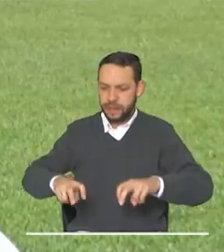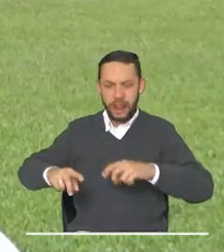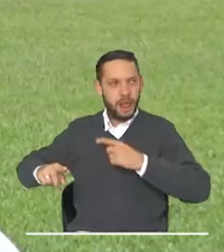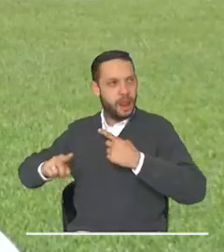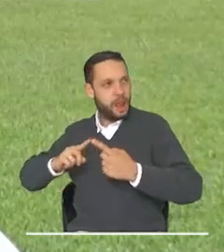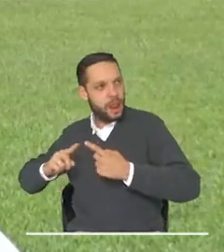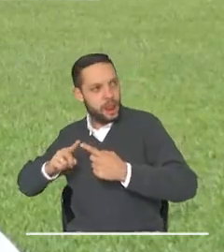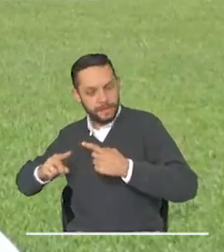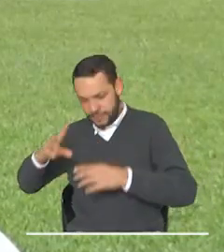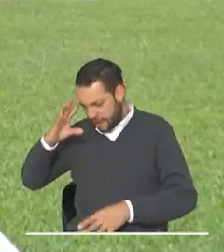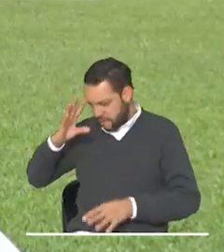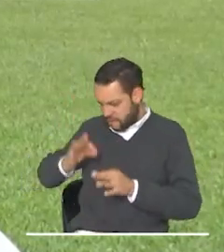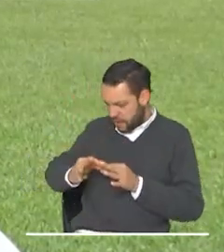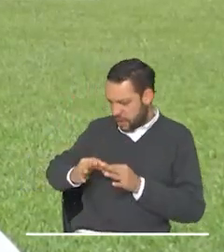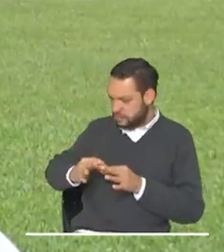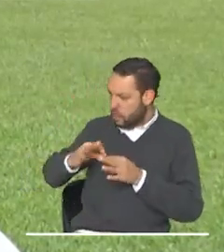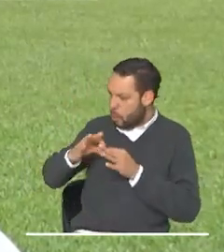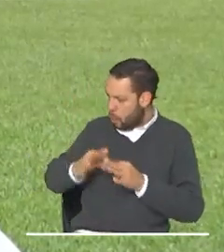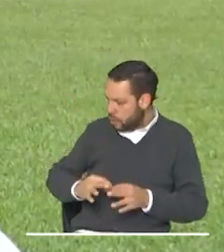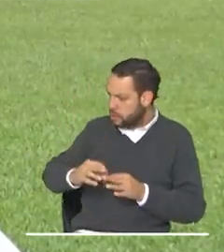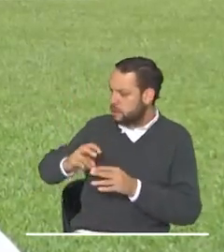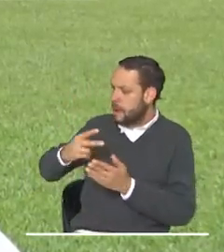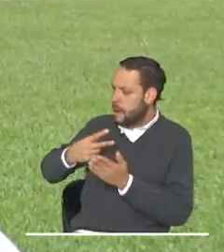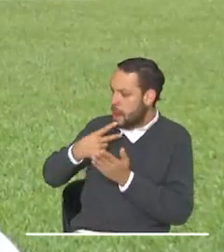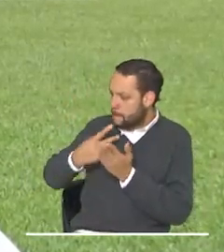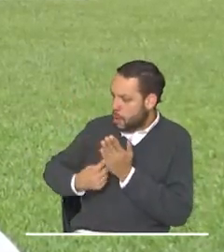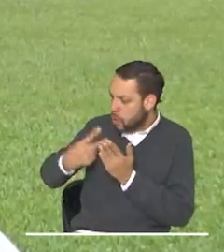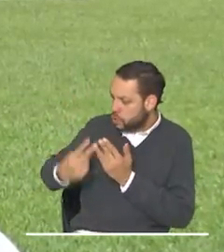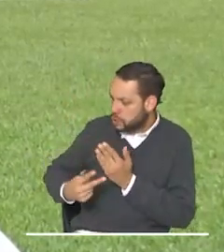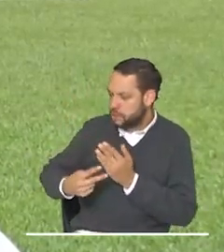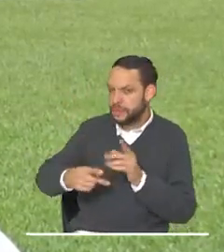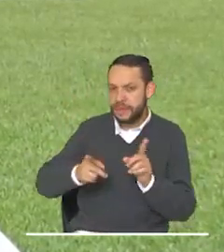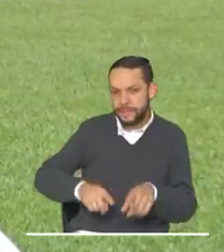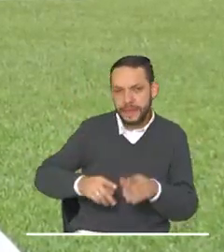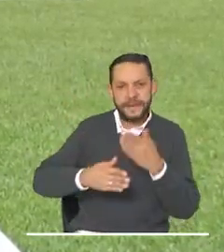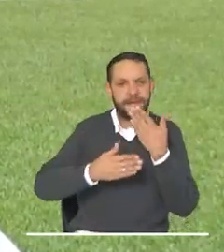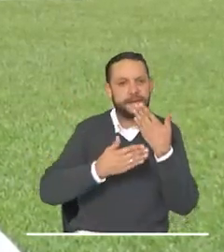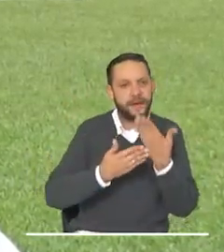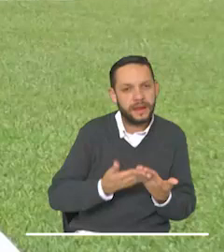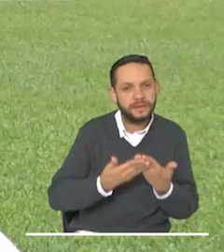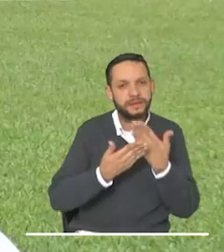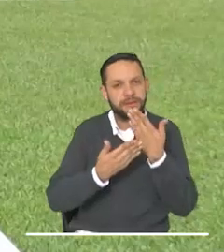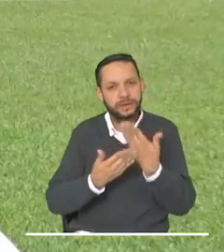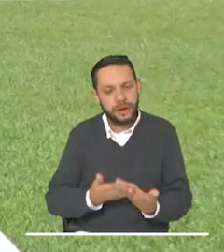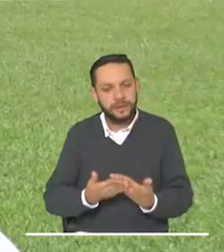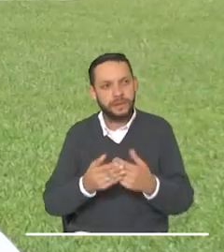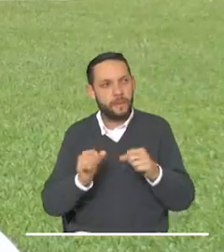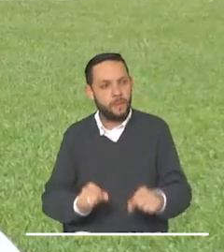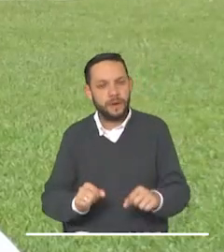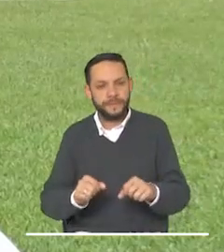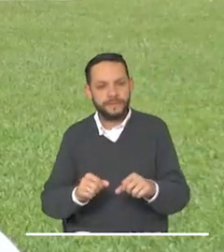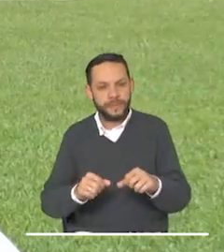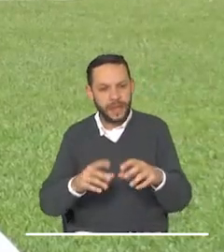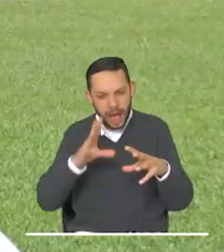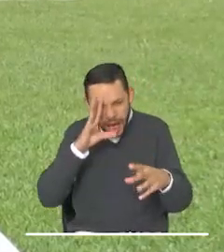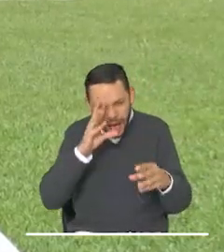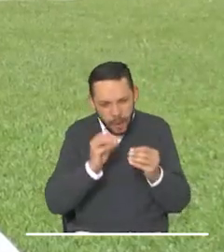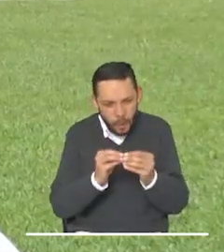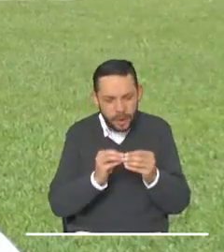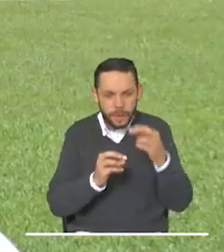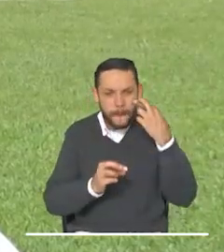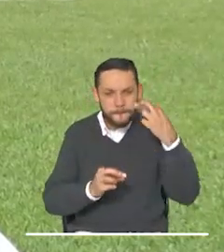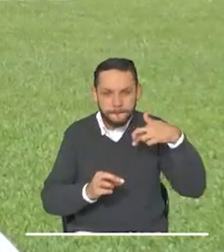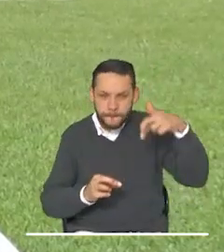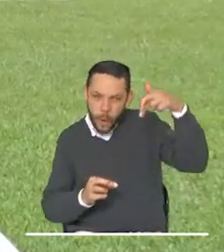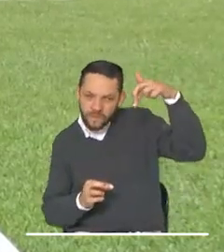creyeron en esto Gracias quizás también a nosotros que nos dimos la oportunidad de crear un equipo y y y